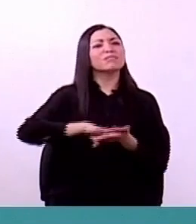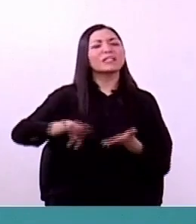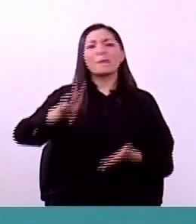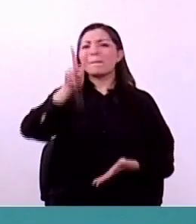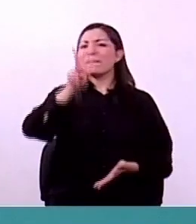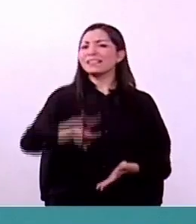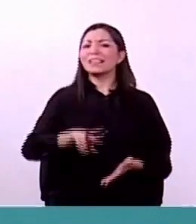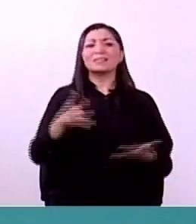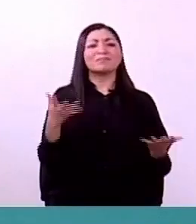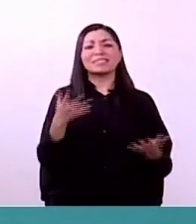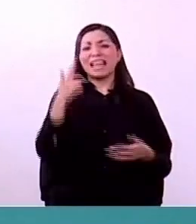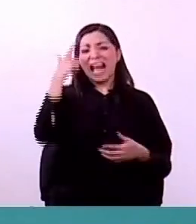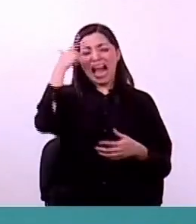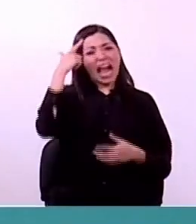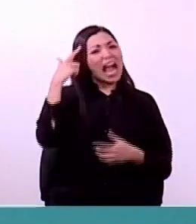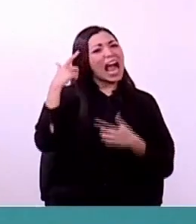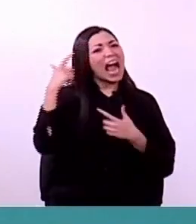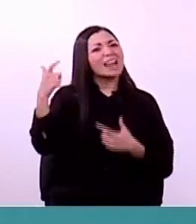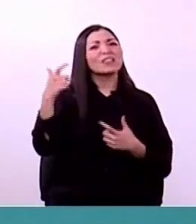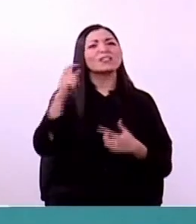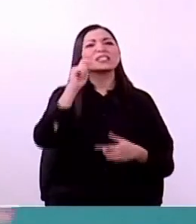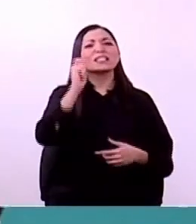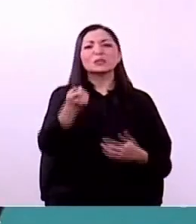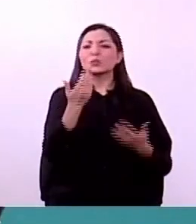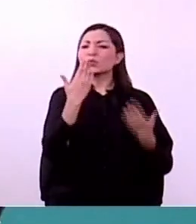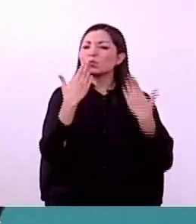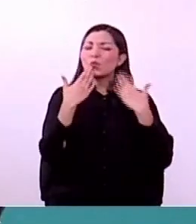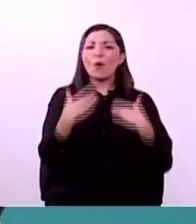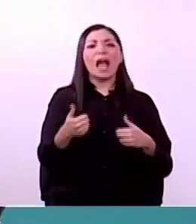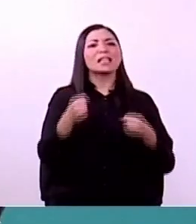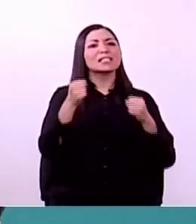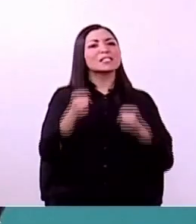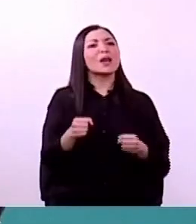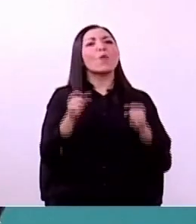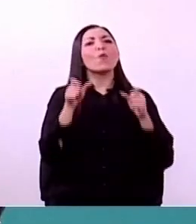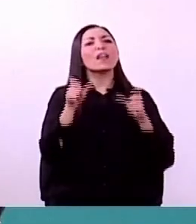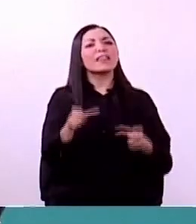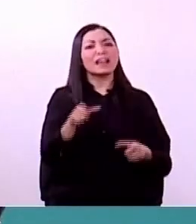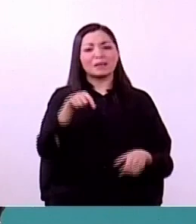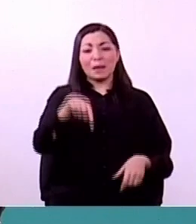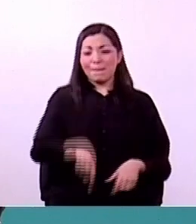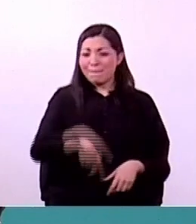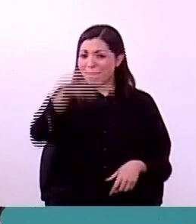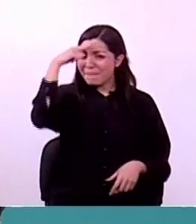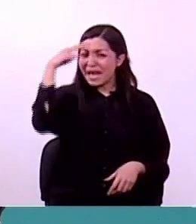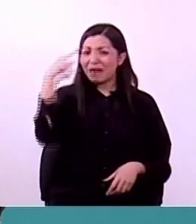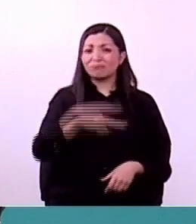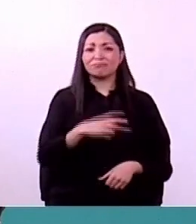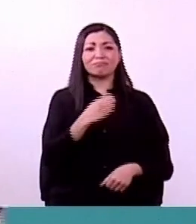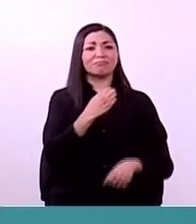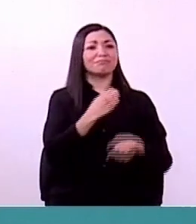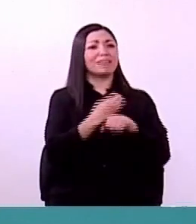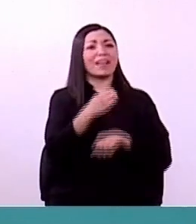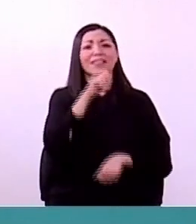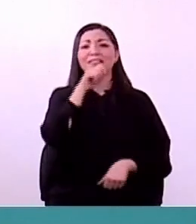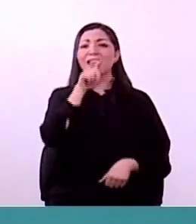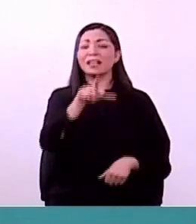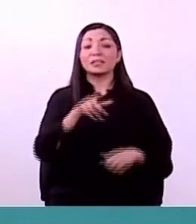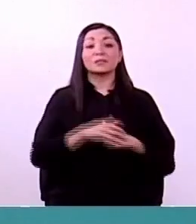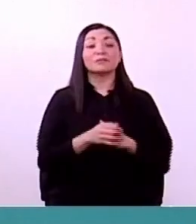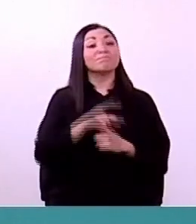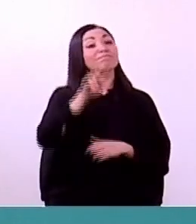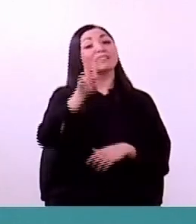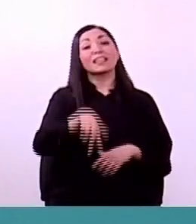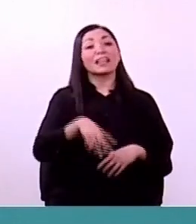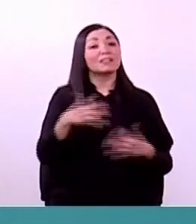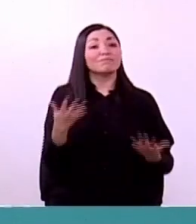hartos del tema de inseguridad que cada día está peor aquí en nuestro estado. Estamos hartos de que nadie